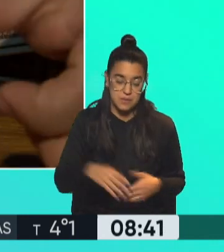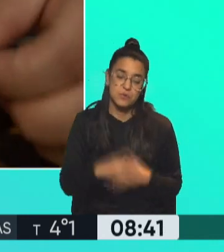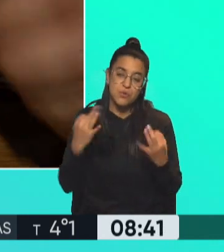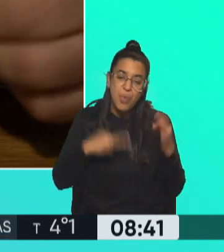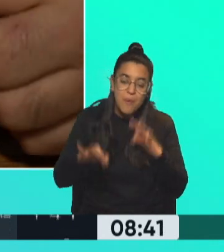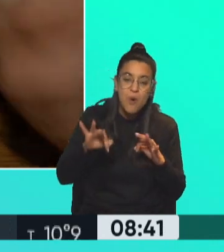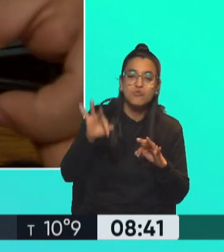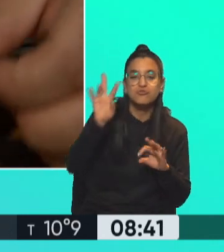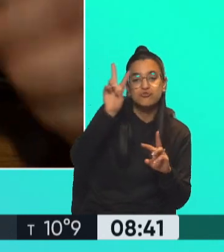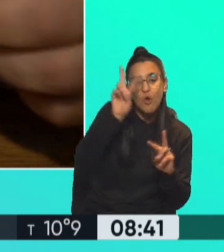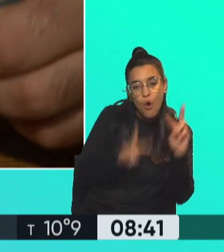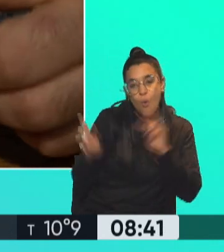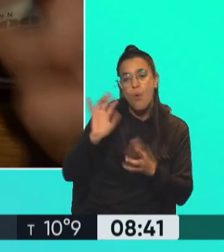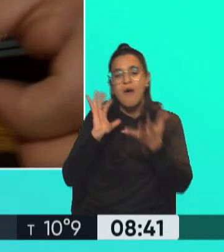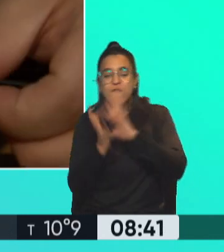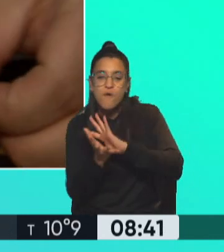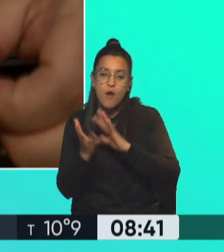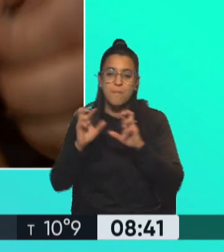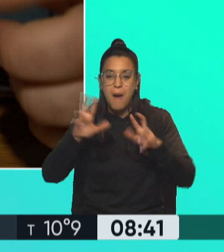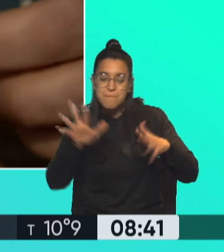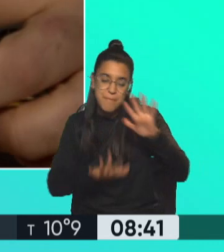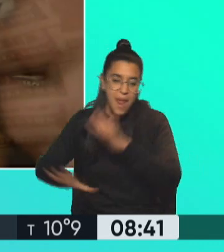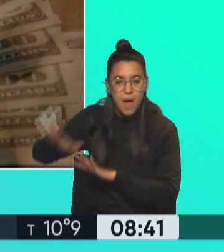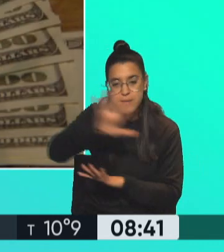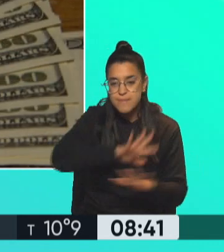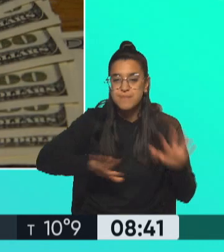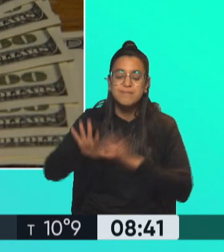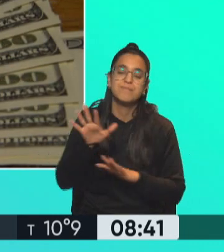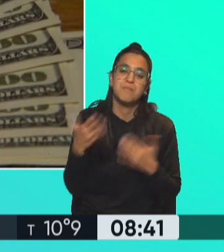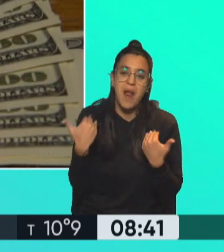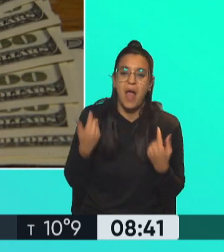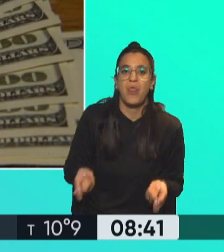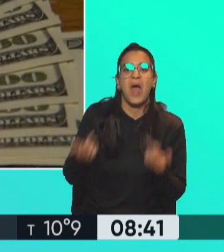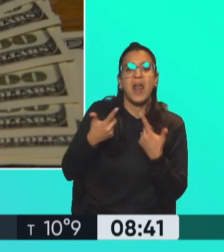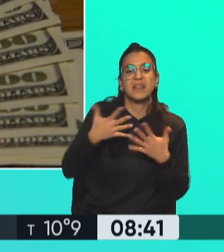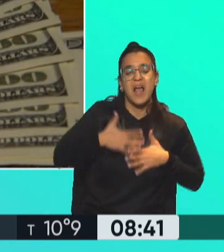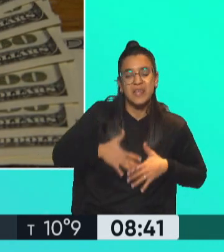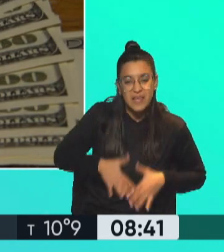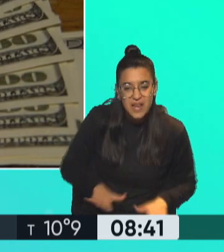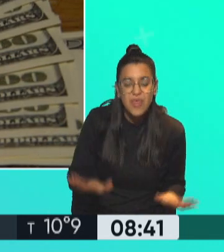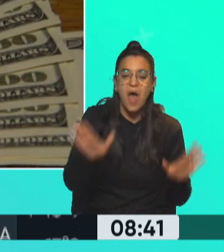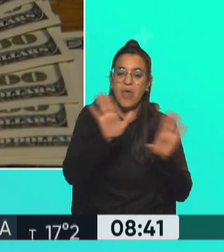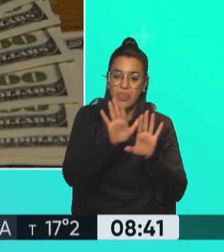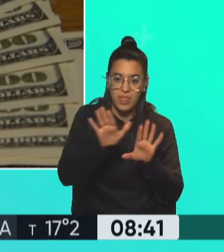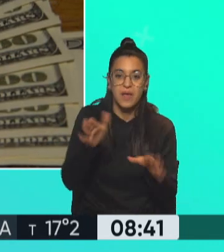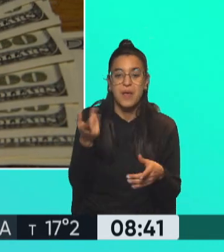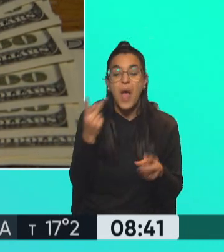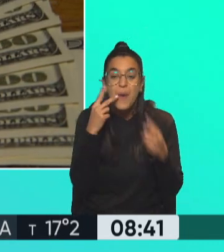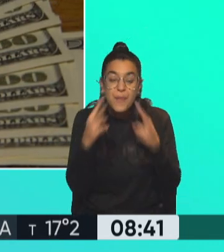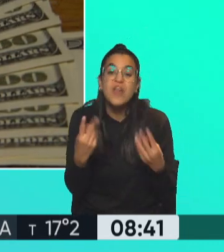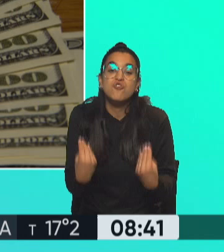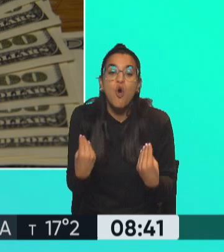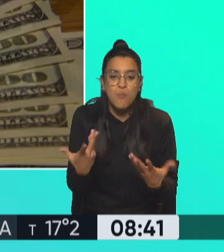que buscarle, digamos, en ese tema, tranquilidad, ¿sí? Que haya armonía y ver de qué manera se